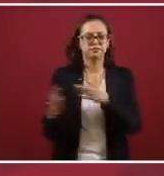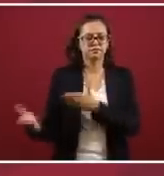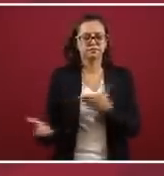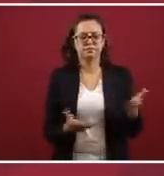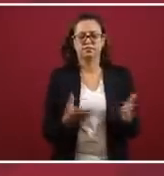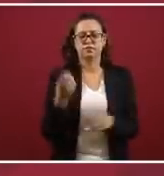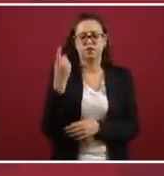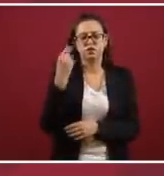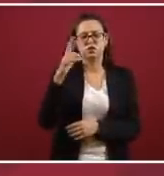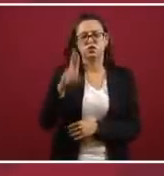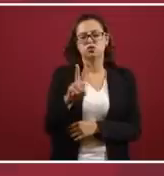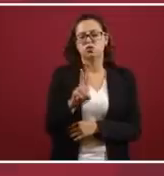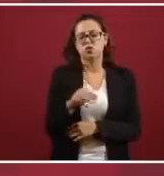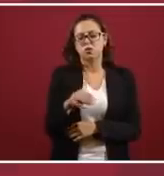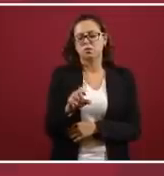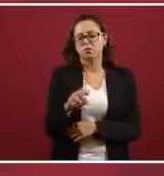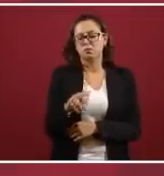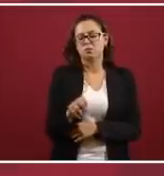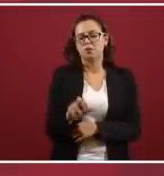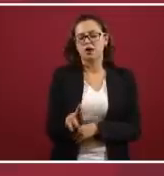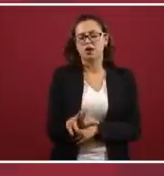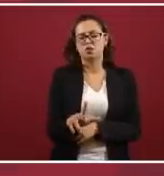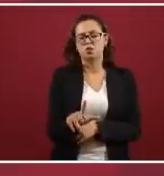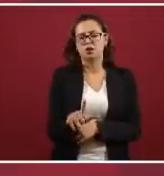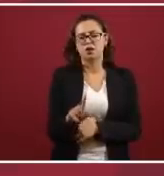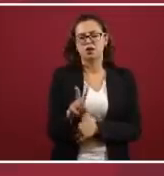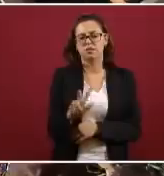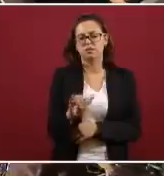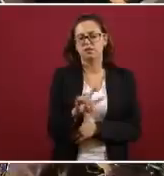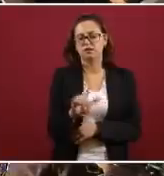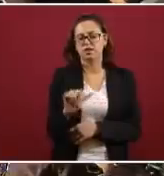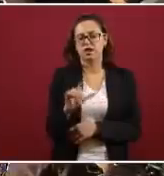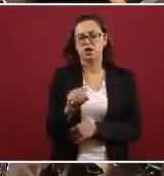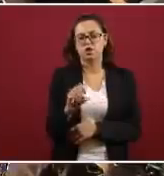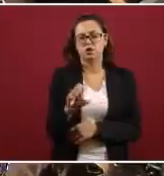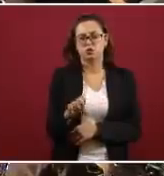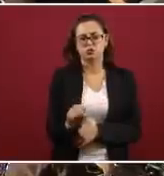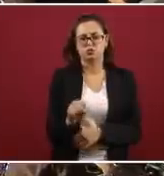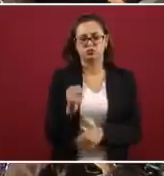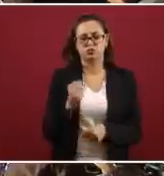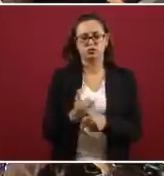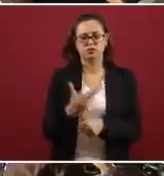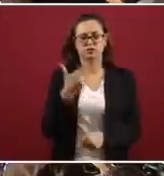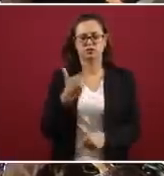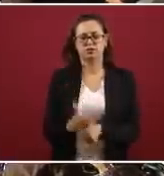Víctor Manuel Villalobos, secretario de Agricultura.